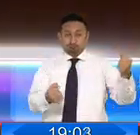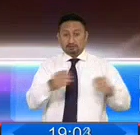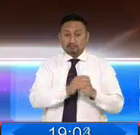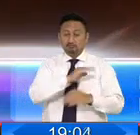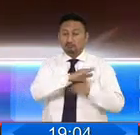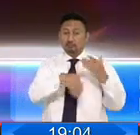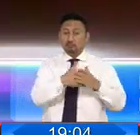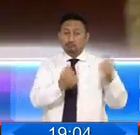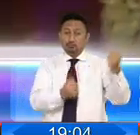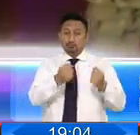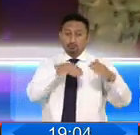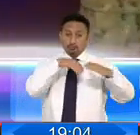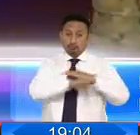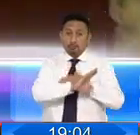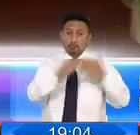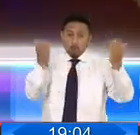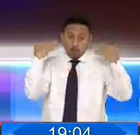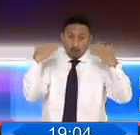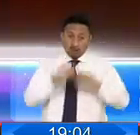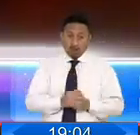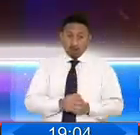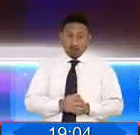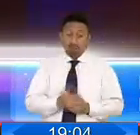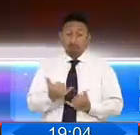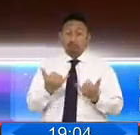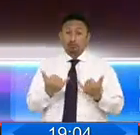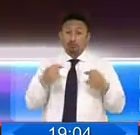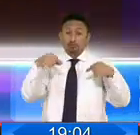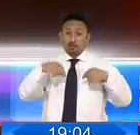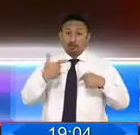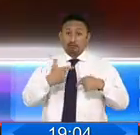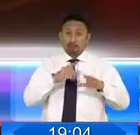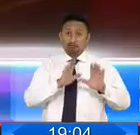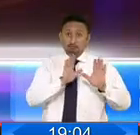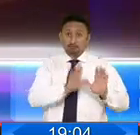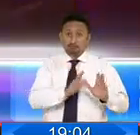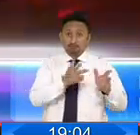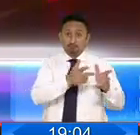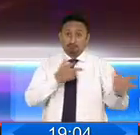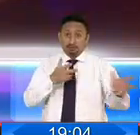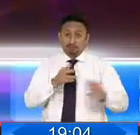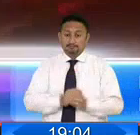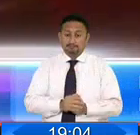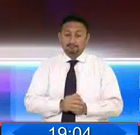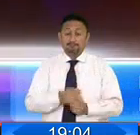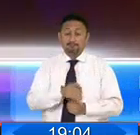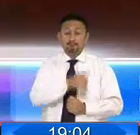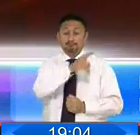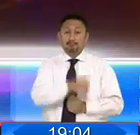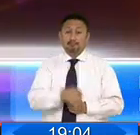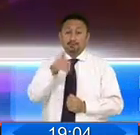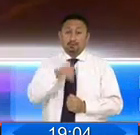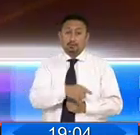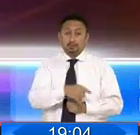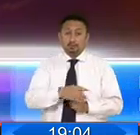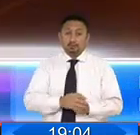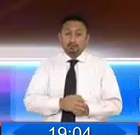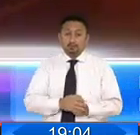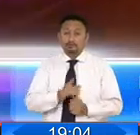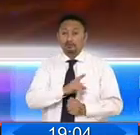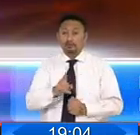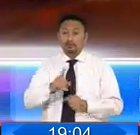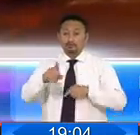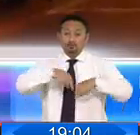vehículo que ingresa a la ciudad de Guayaquil. También está en este instante detenido el paso. Se prohíbe y se ha bloqueado